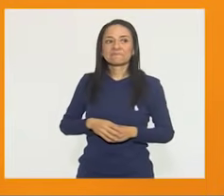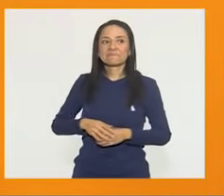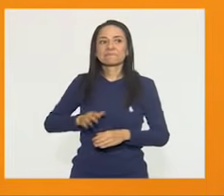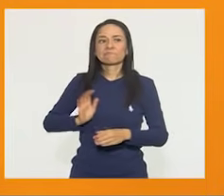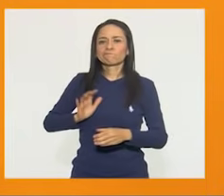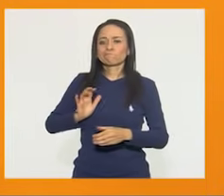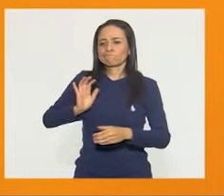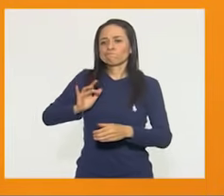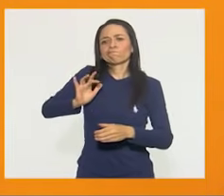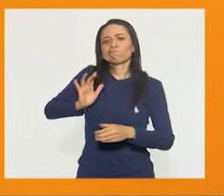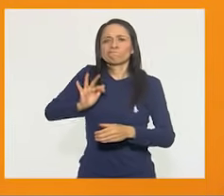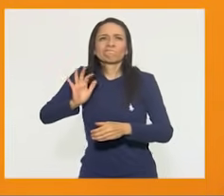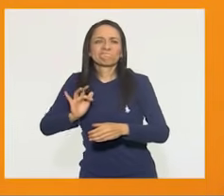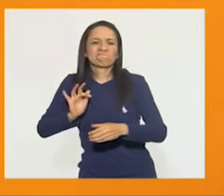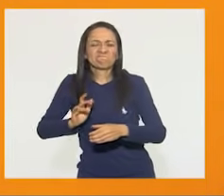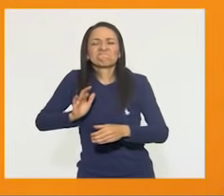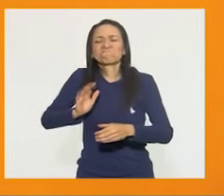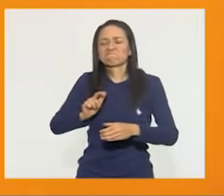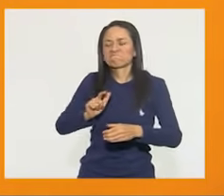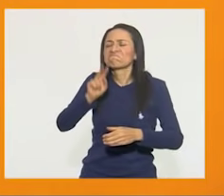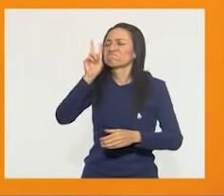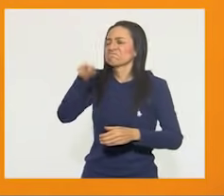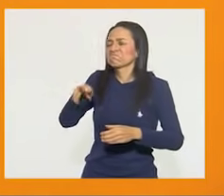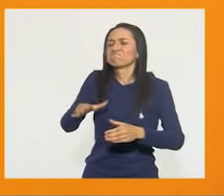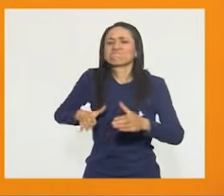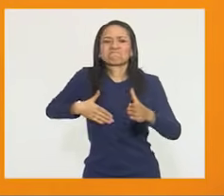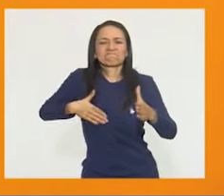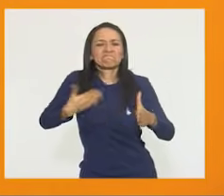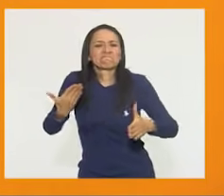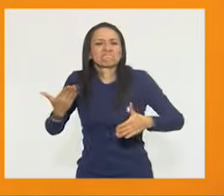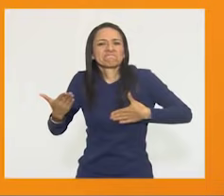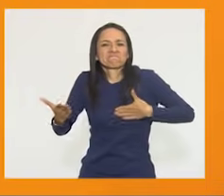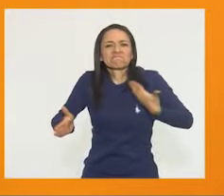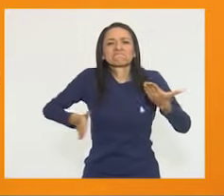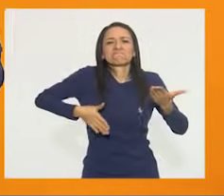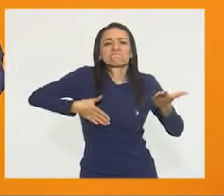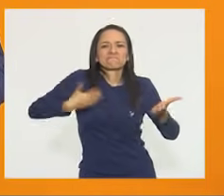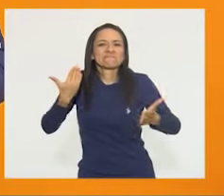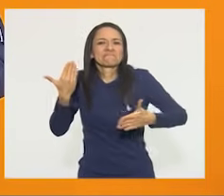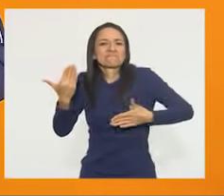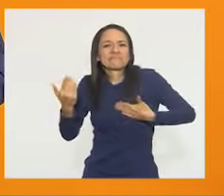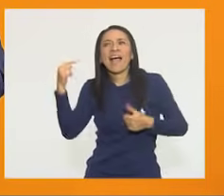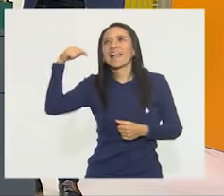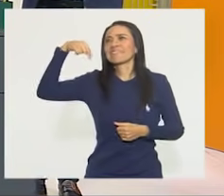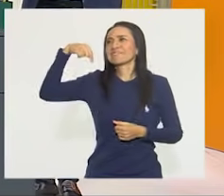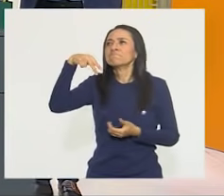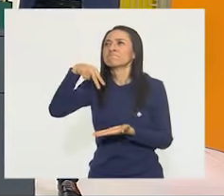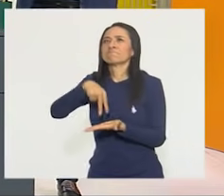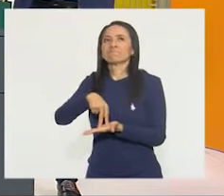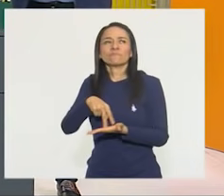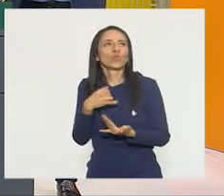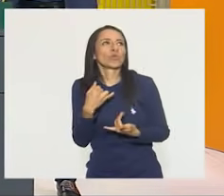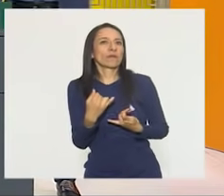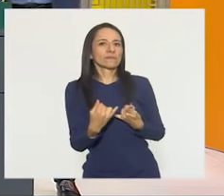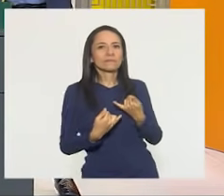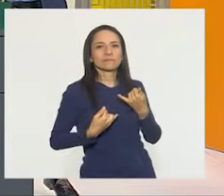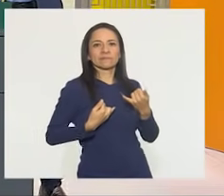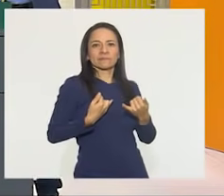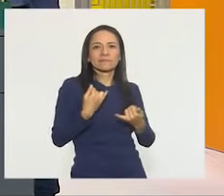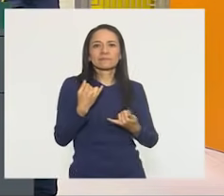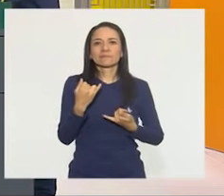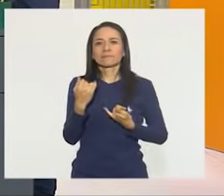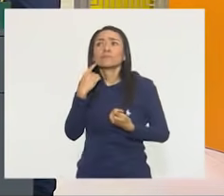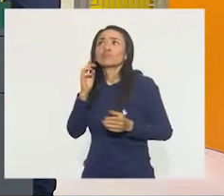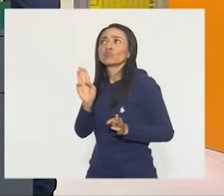Y lo más divertido es estar aquí jugando con la